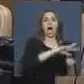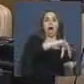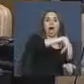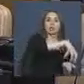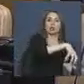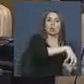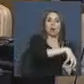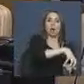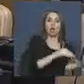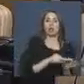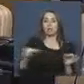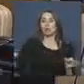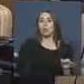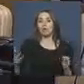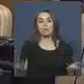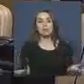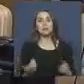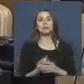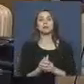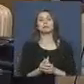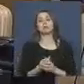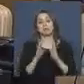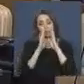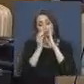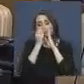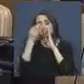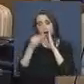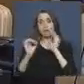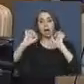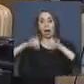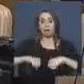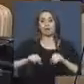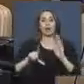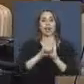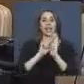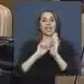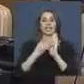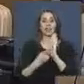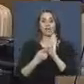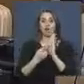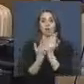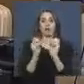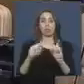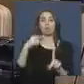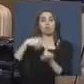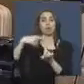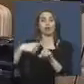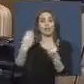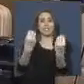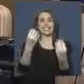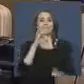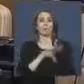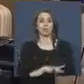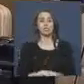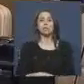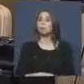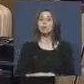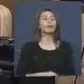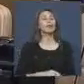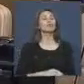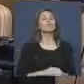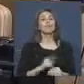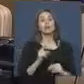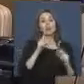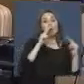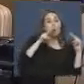Y yo quiero decirlo con mucha honestidad. Aprobamos la reforma educacional que va a muy positiva al país, pero no se le dio en el fondo una mirada